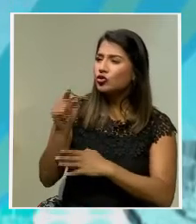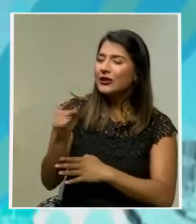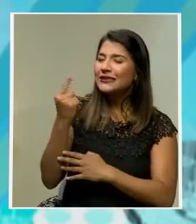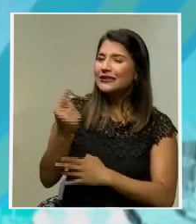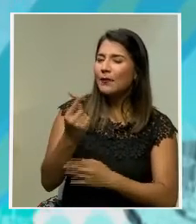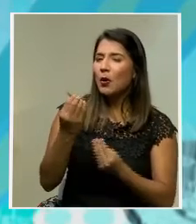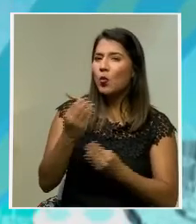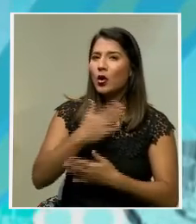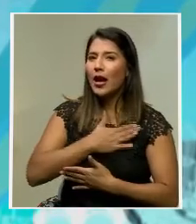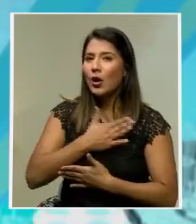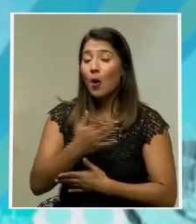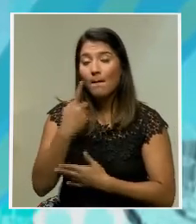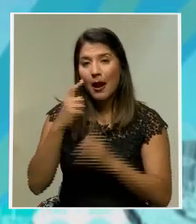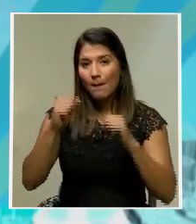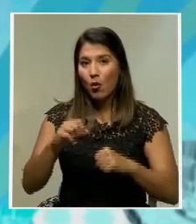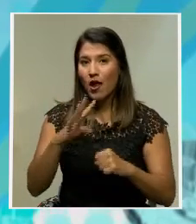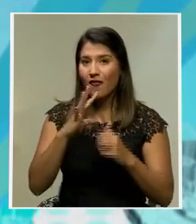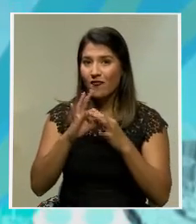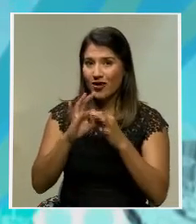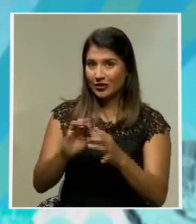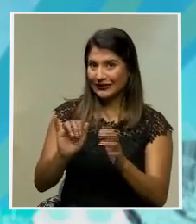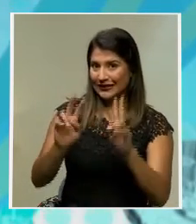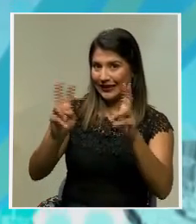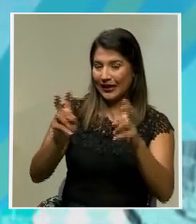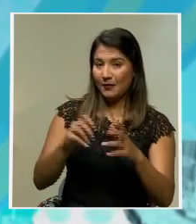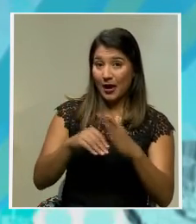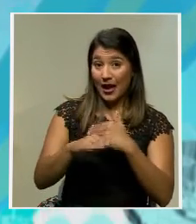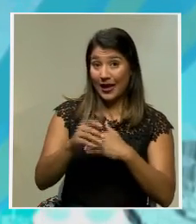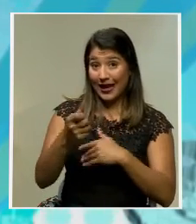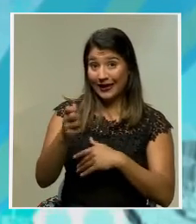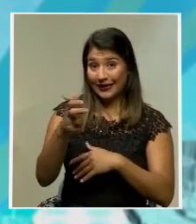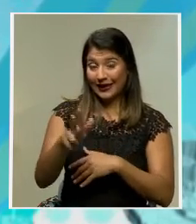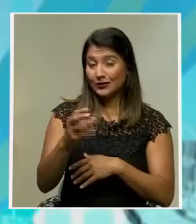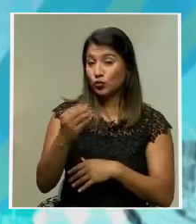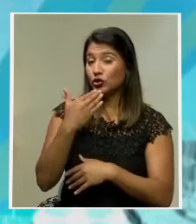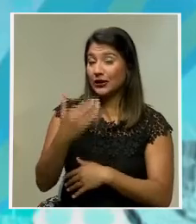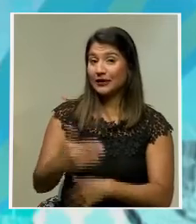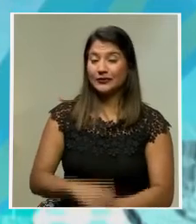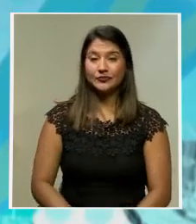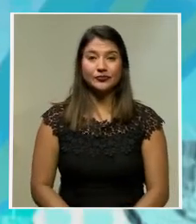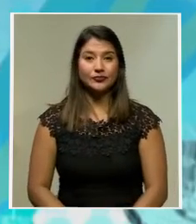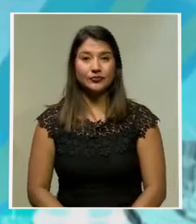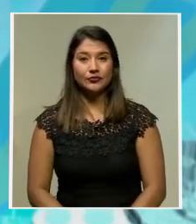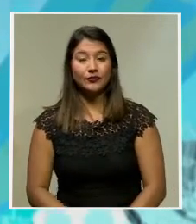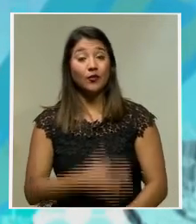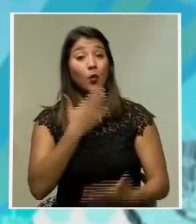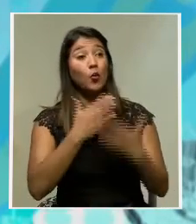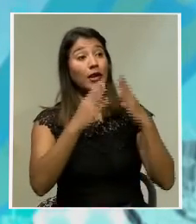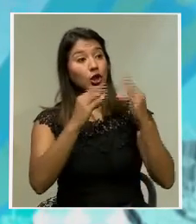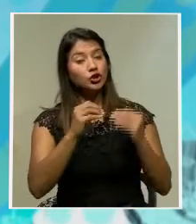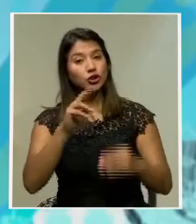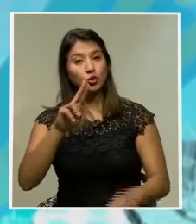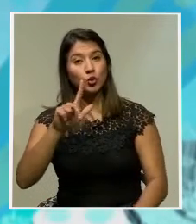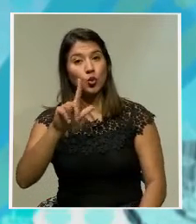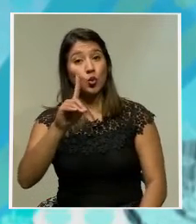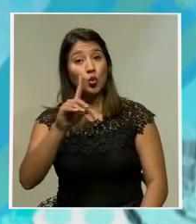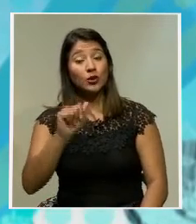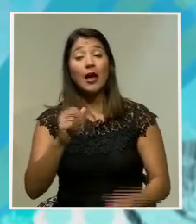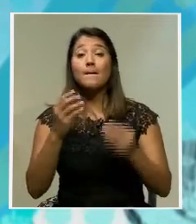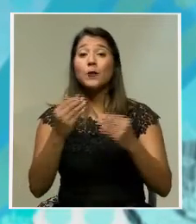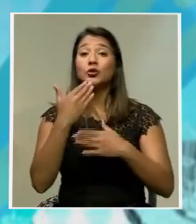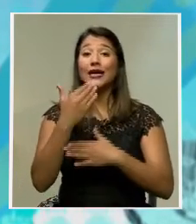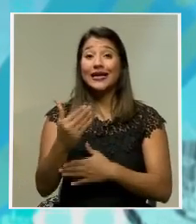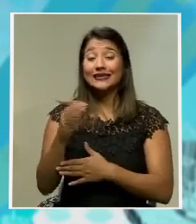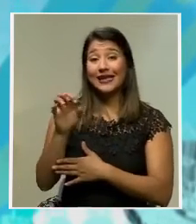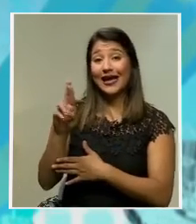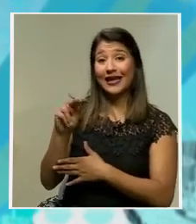anuencia para hablar de este tipo de temas en Canal 13. Muchísimas gracias. Buenas noches, Hulda. Muchísimas gracias, don Ernesto,